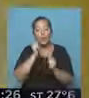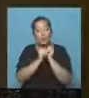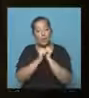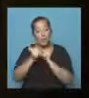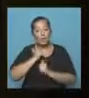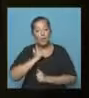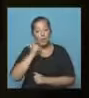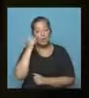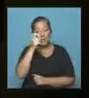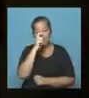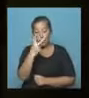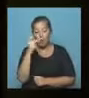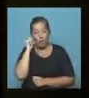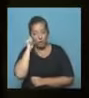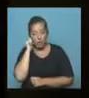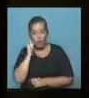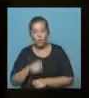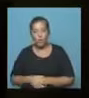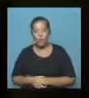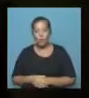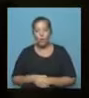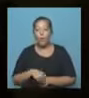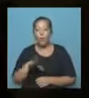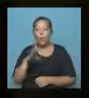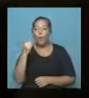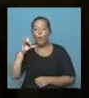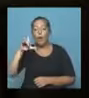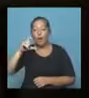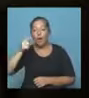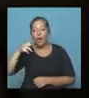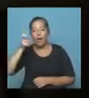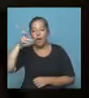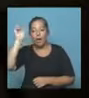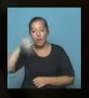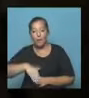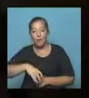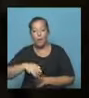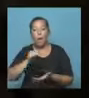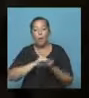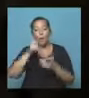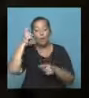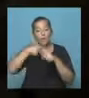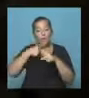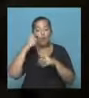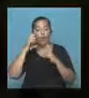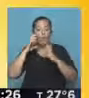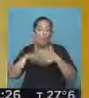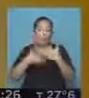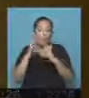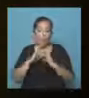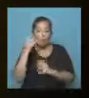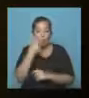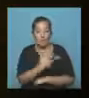años dalo bucarám la fuerza a ecuador abogado ex futbolista y 34 años